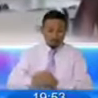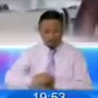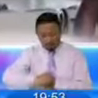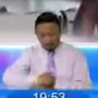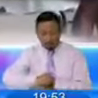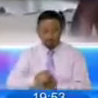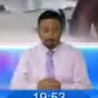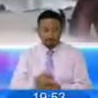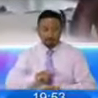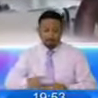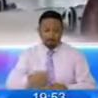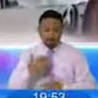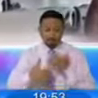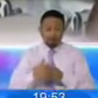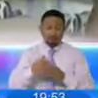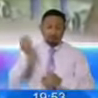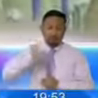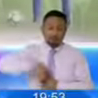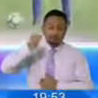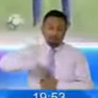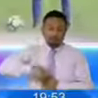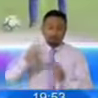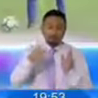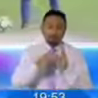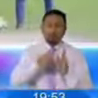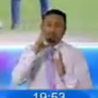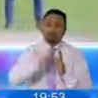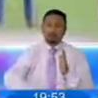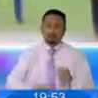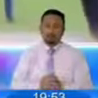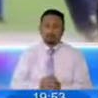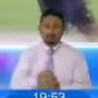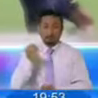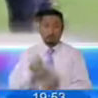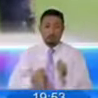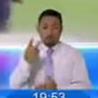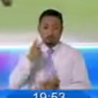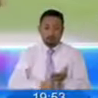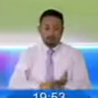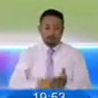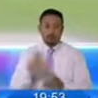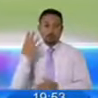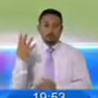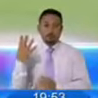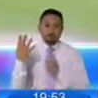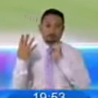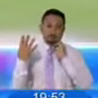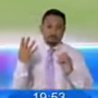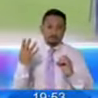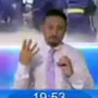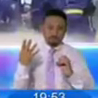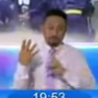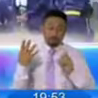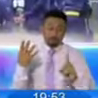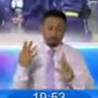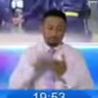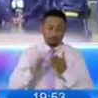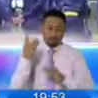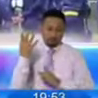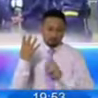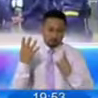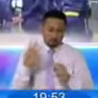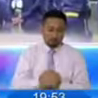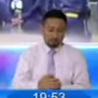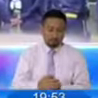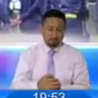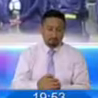y aquello le ha costado sin lugar a dudas valiosos puntos en la última doble fecha recibió cuatro goles y tan solo marcó uno los delanteros no